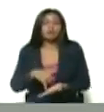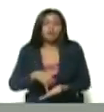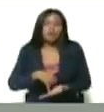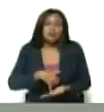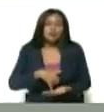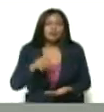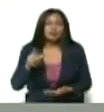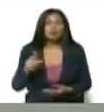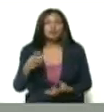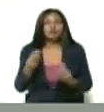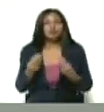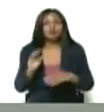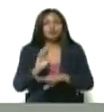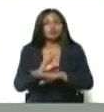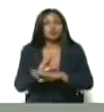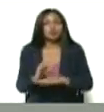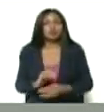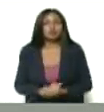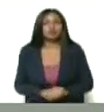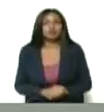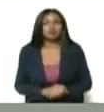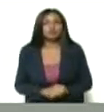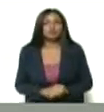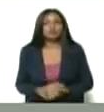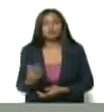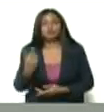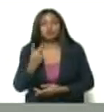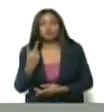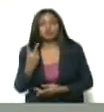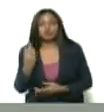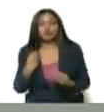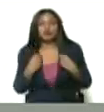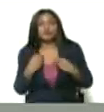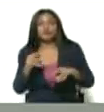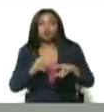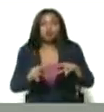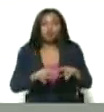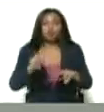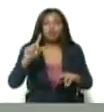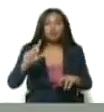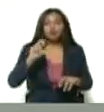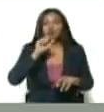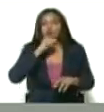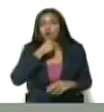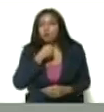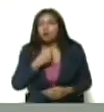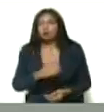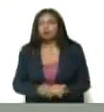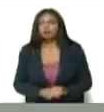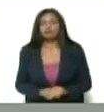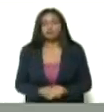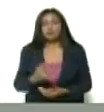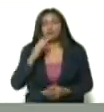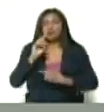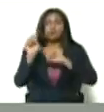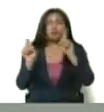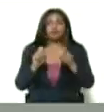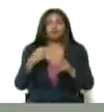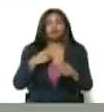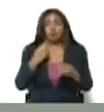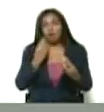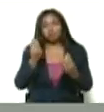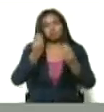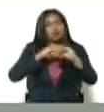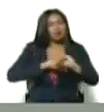hay que tener muchísimo cuidado con esto, con estos dos extremos de las edades de la vida. Y yo estoy, al menos yo, si me preguntan, estoy plenamente de